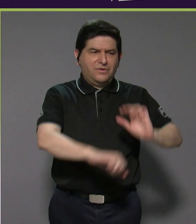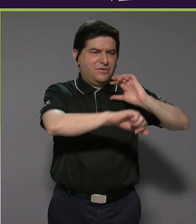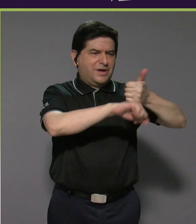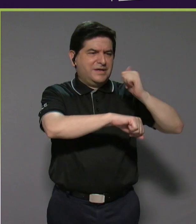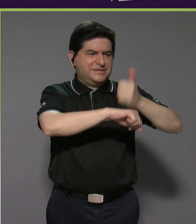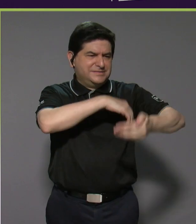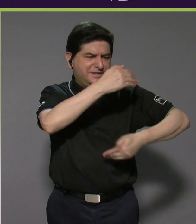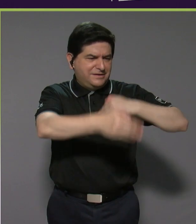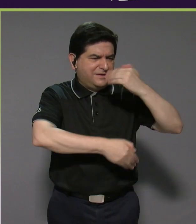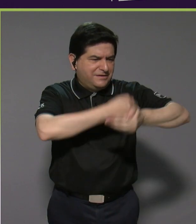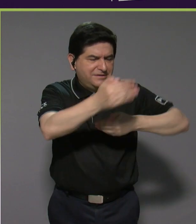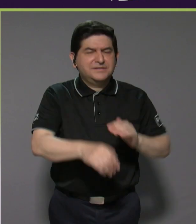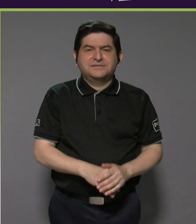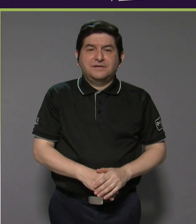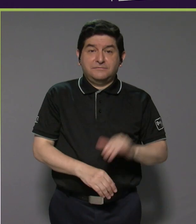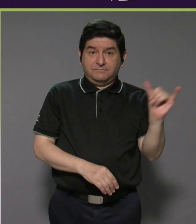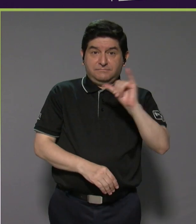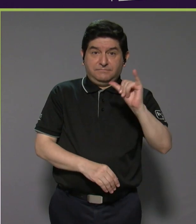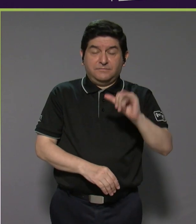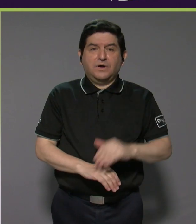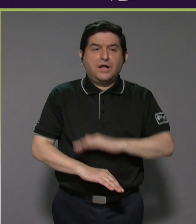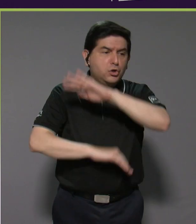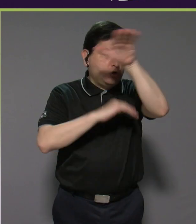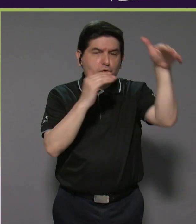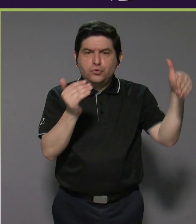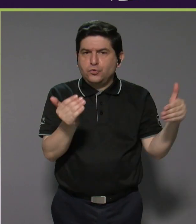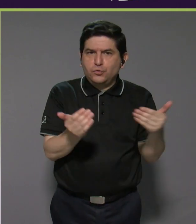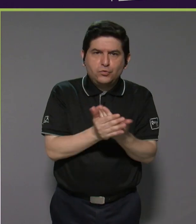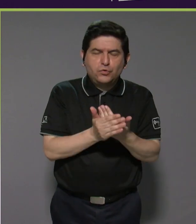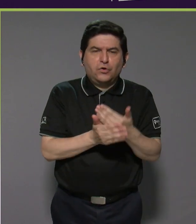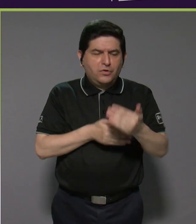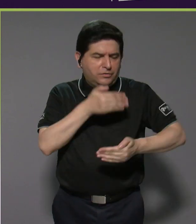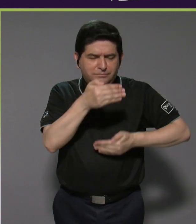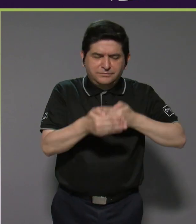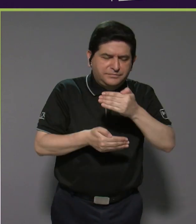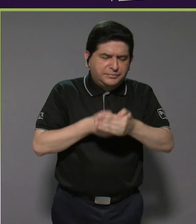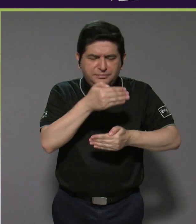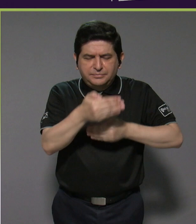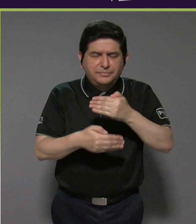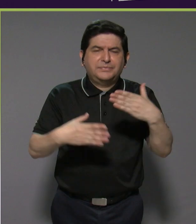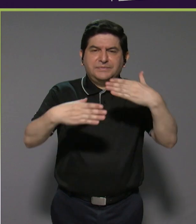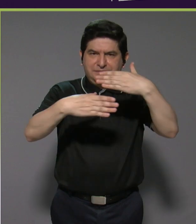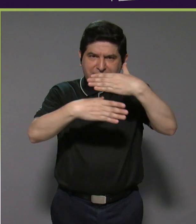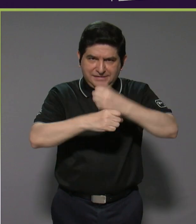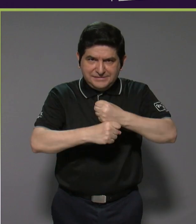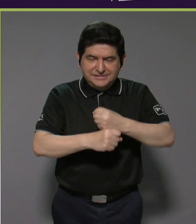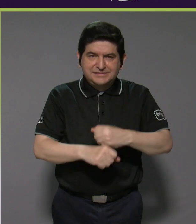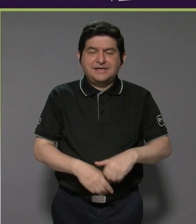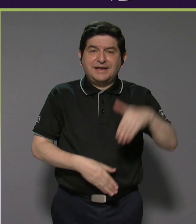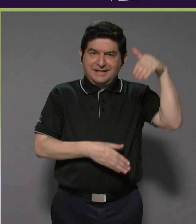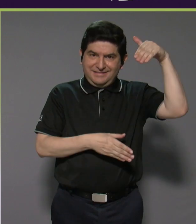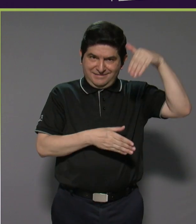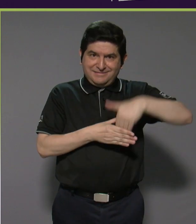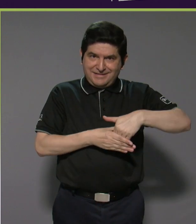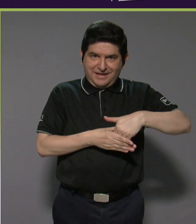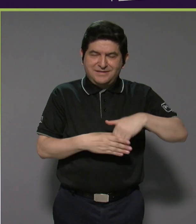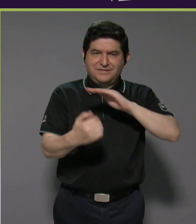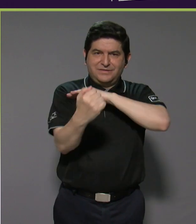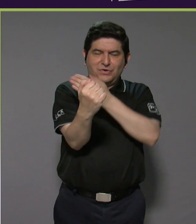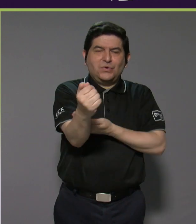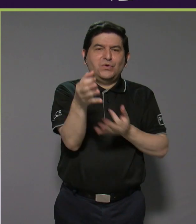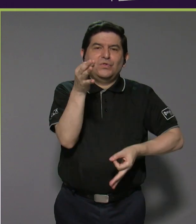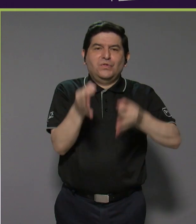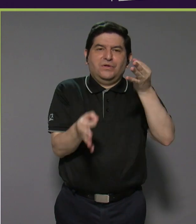de los procesos, sino es en todo el trámite que se realiza dentro del Poder